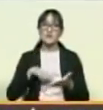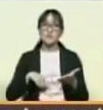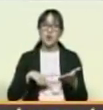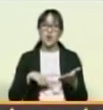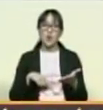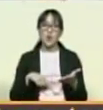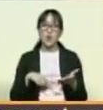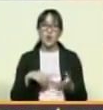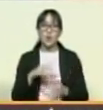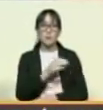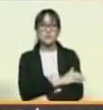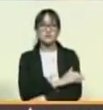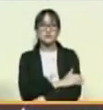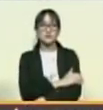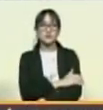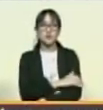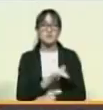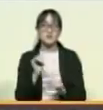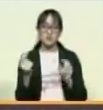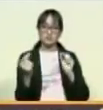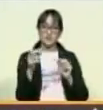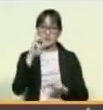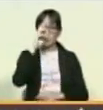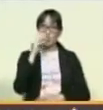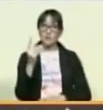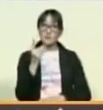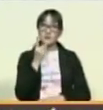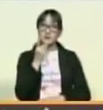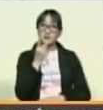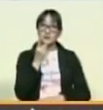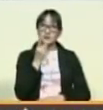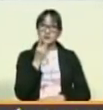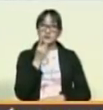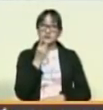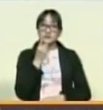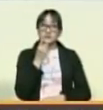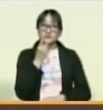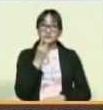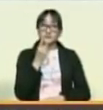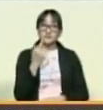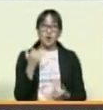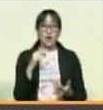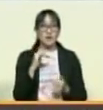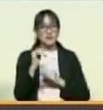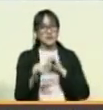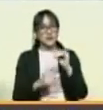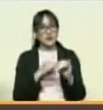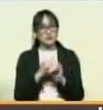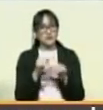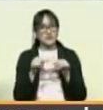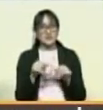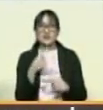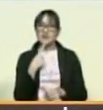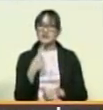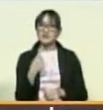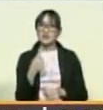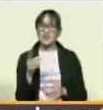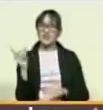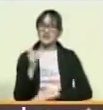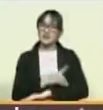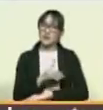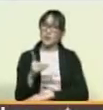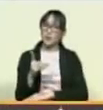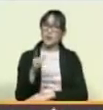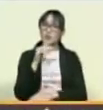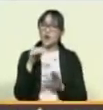oposición firmaron lo mismo que se debatió en República Dominicana. A nivel internacional siguen diciendo de que esto es una dictadura, que